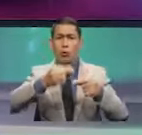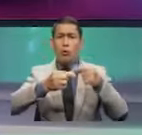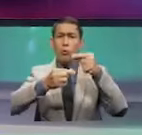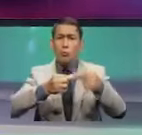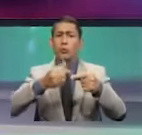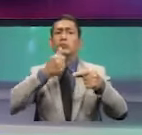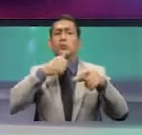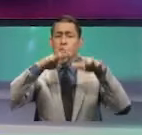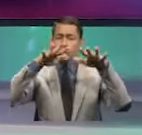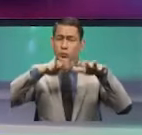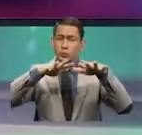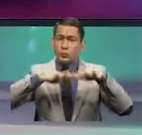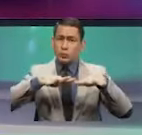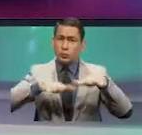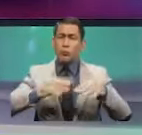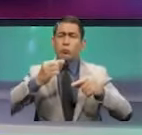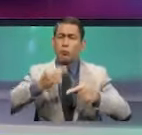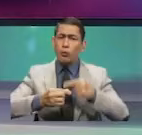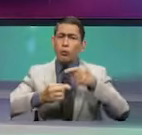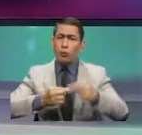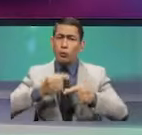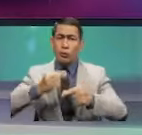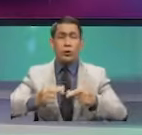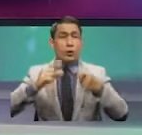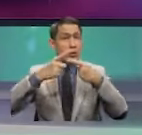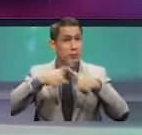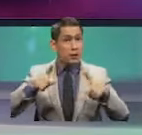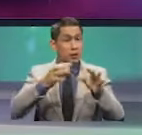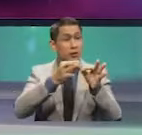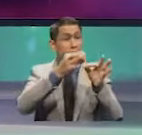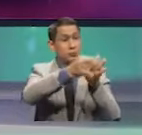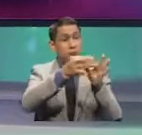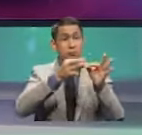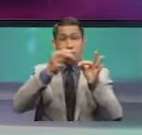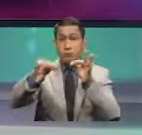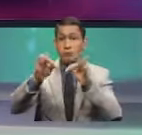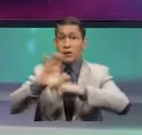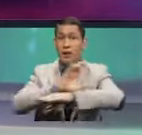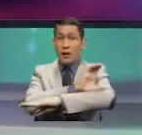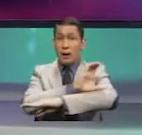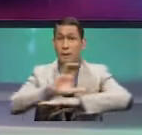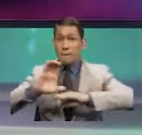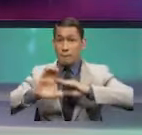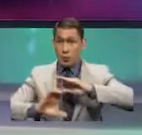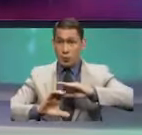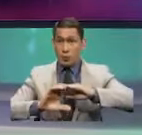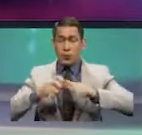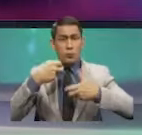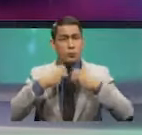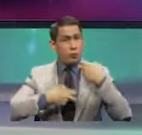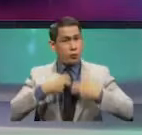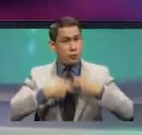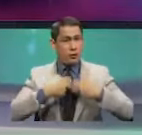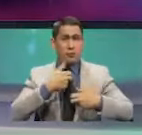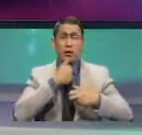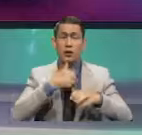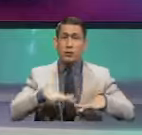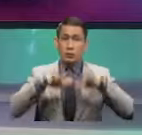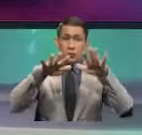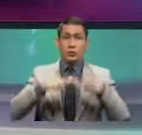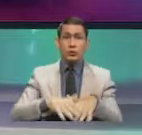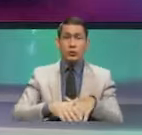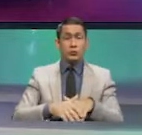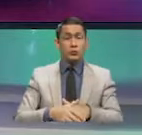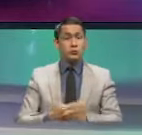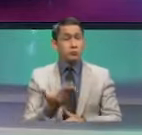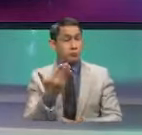pero hay localidades que todavía están aisladas, a pesar de que han pasado 2 meses desde que se